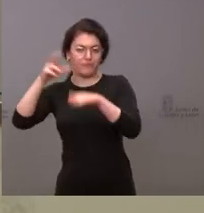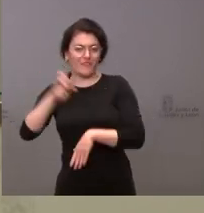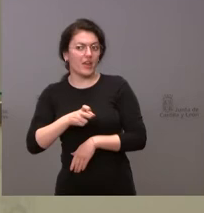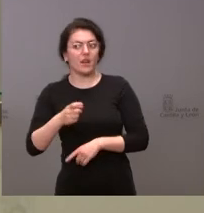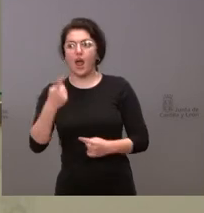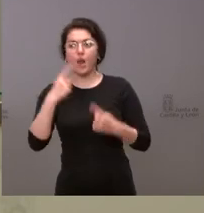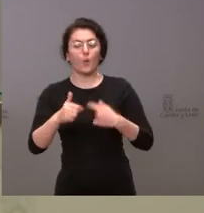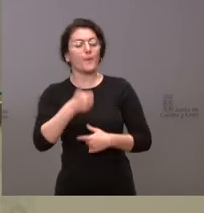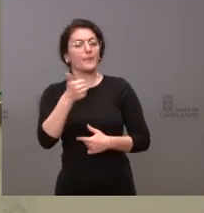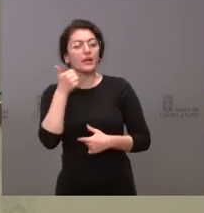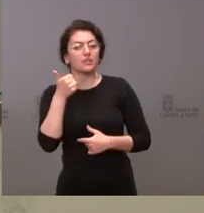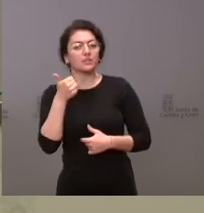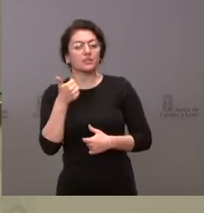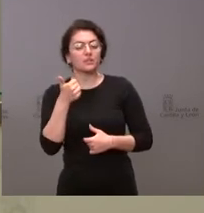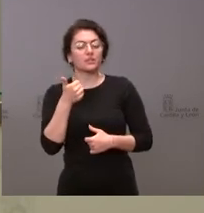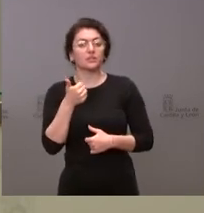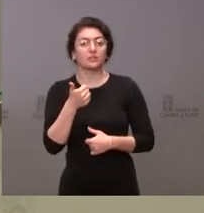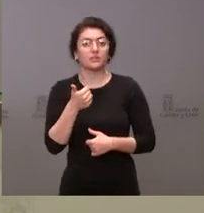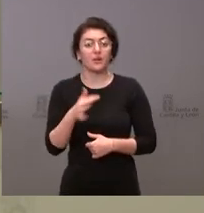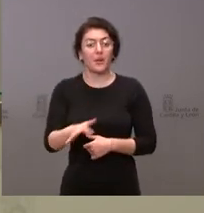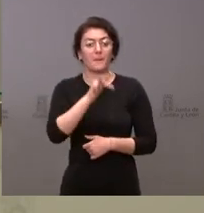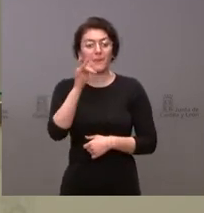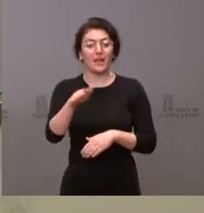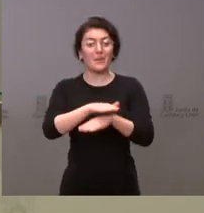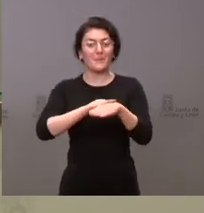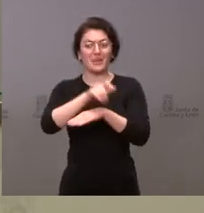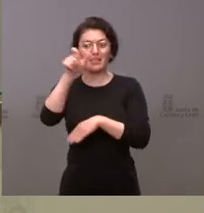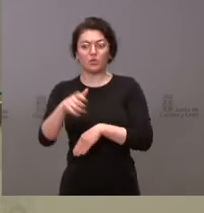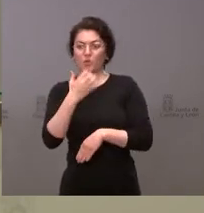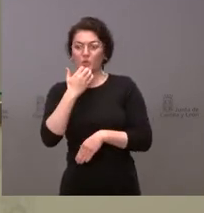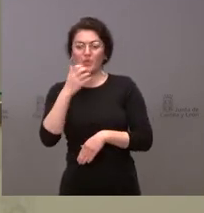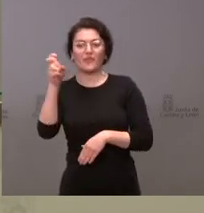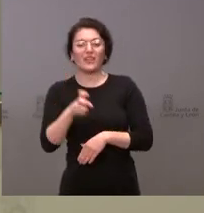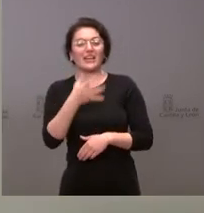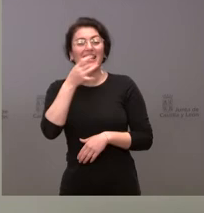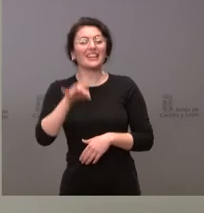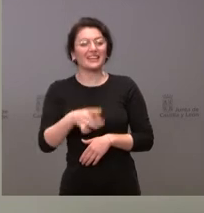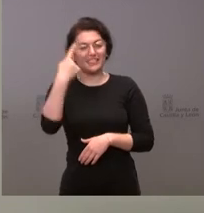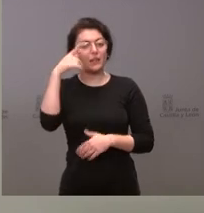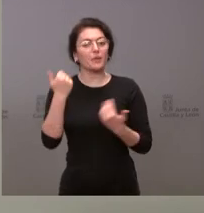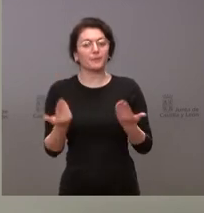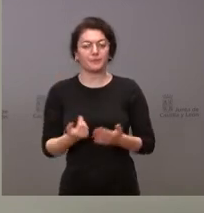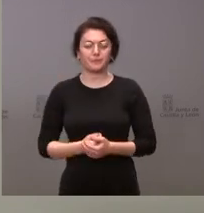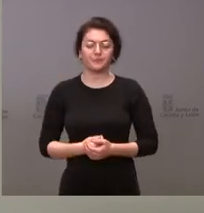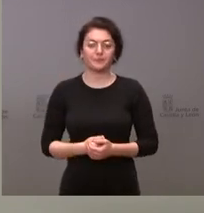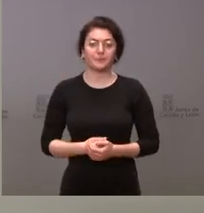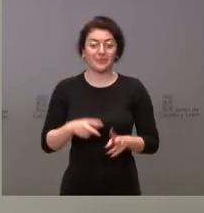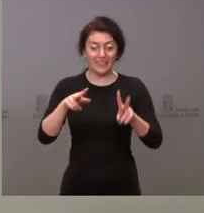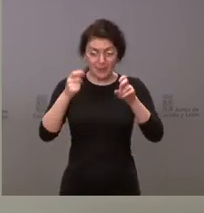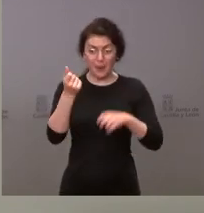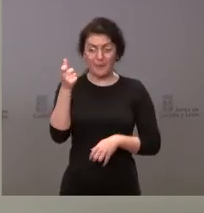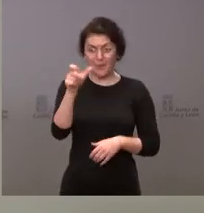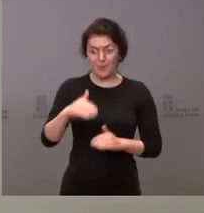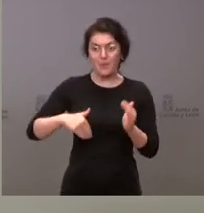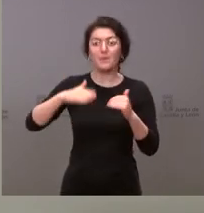y en el caso del ministro del gobierno que vaya a venir si se sabe cuál va a ser gracias sube el dato de inflación efectivamente